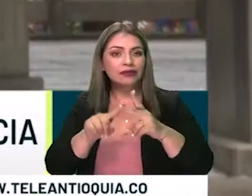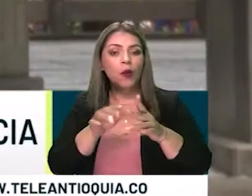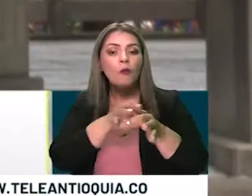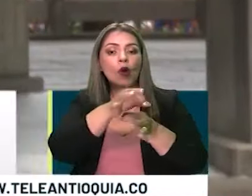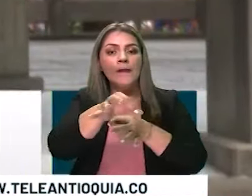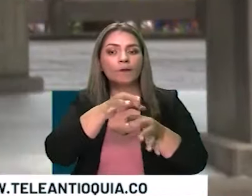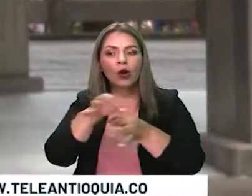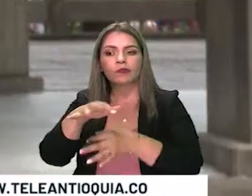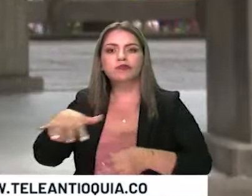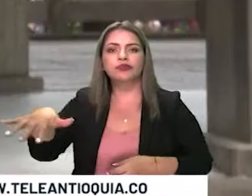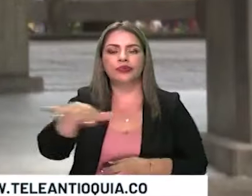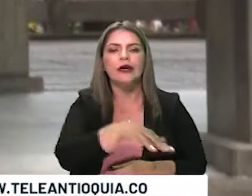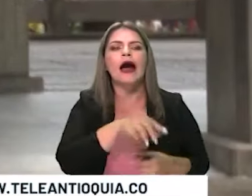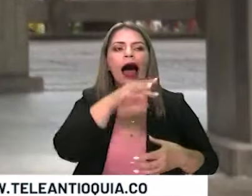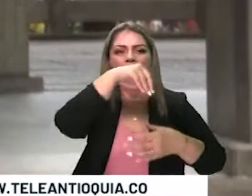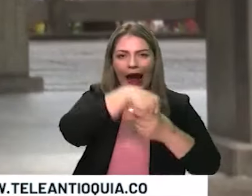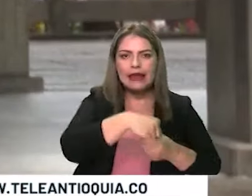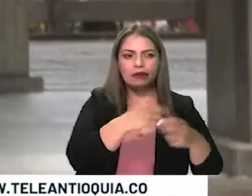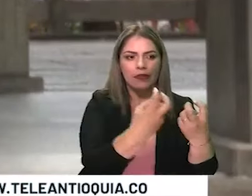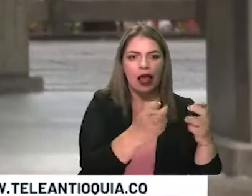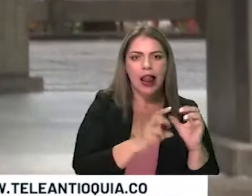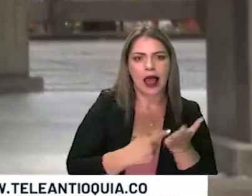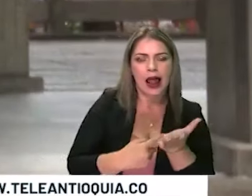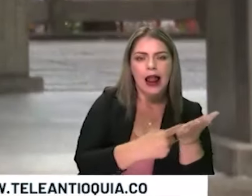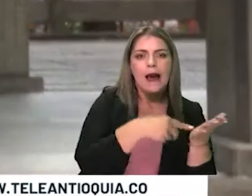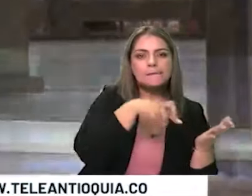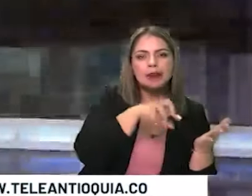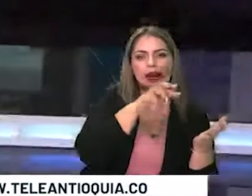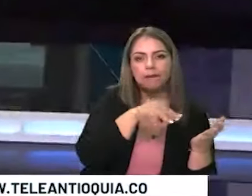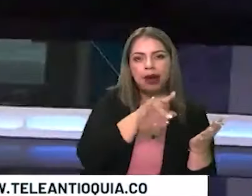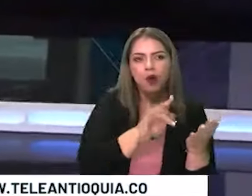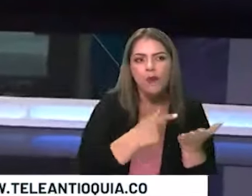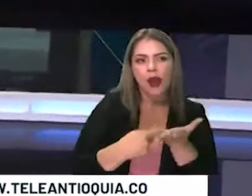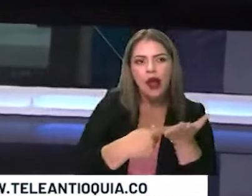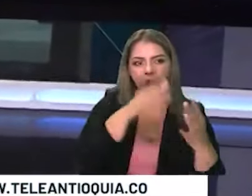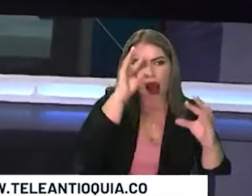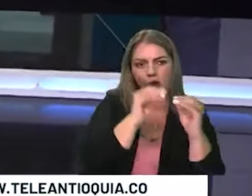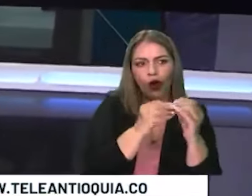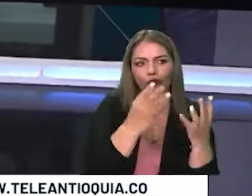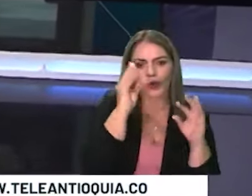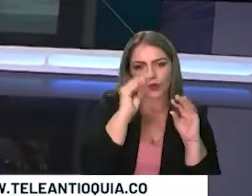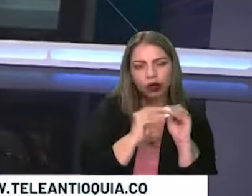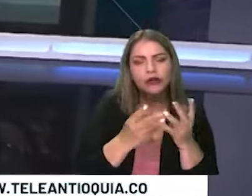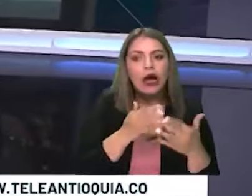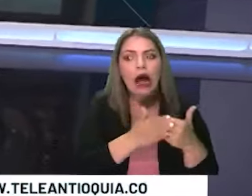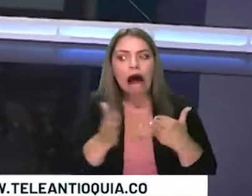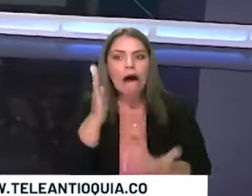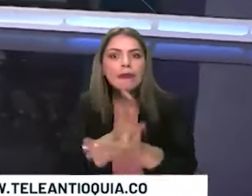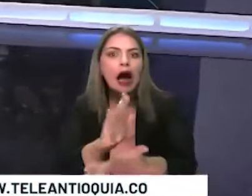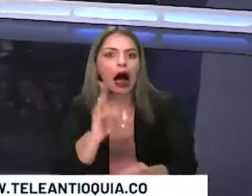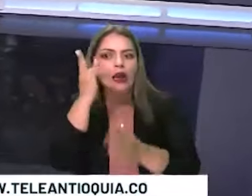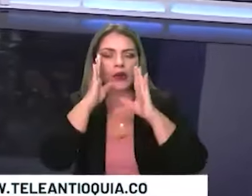mando unificado para atender cualquier situación que se pueda presentar. Compañeros, continúen ustedes con más en Teleantioquia Noticias.